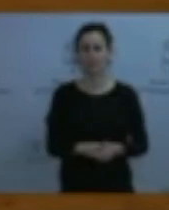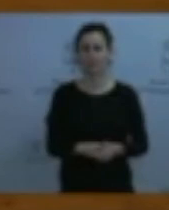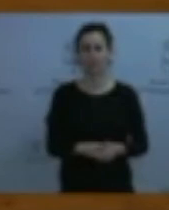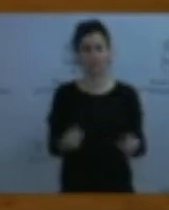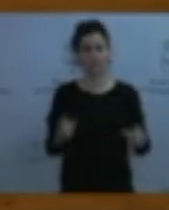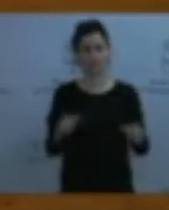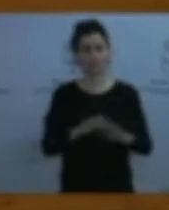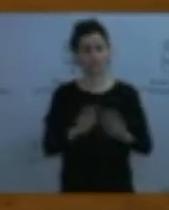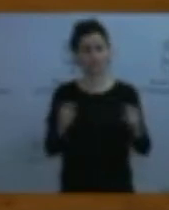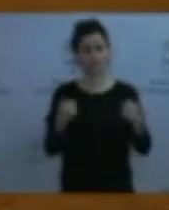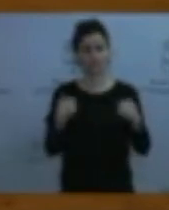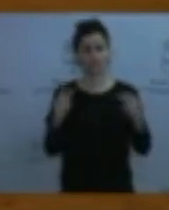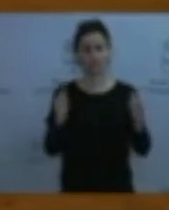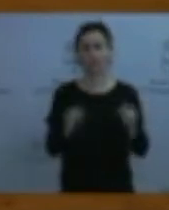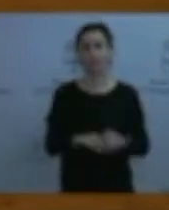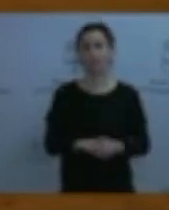vamos por esta parte.